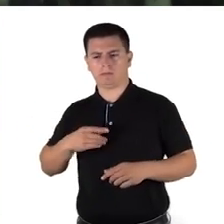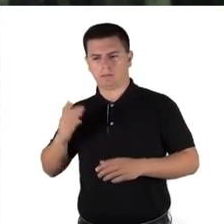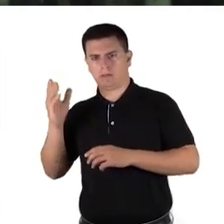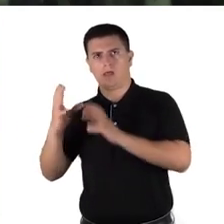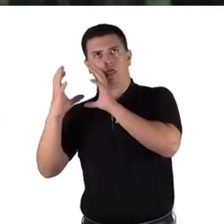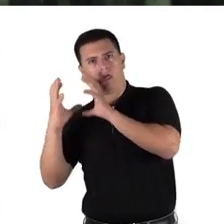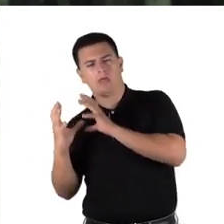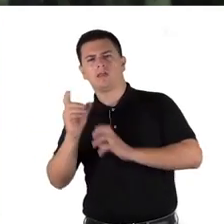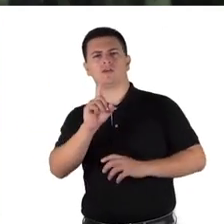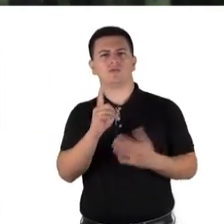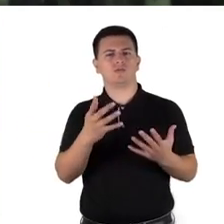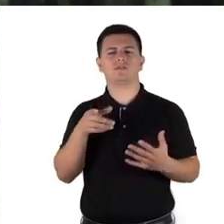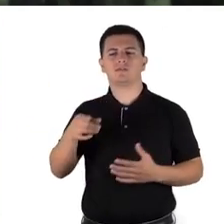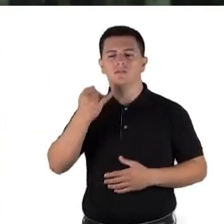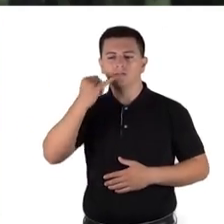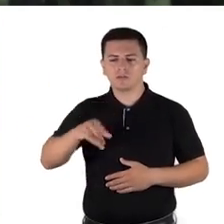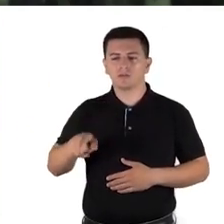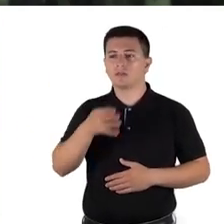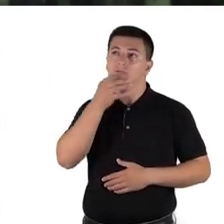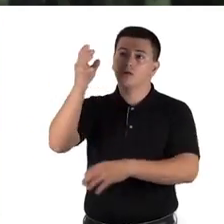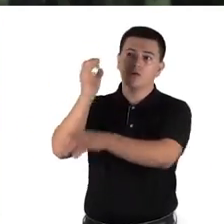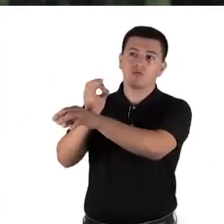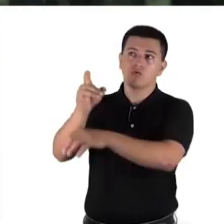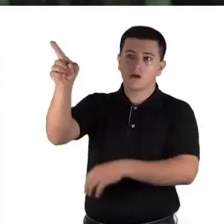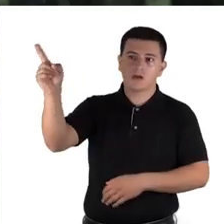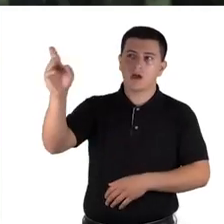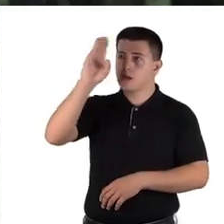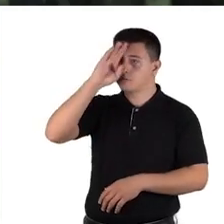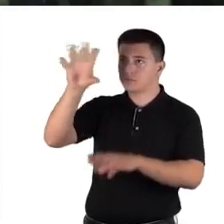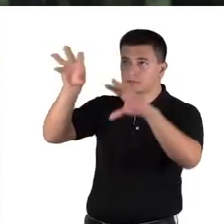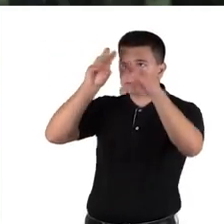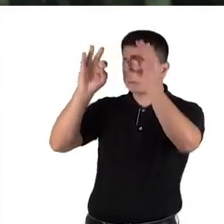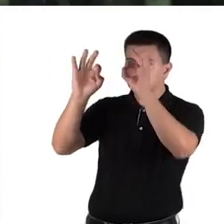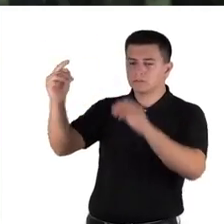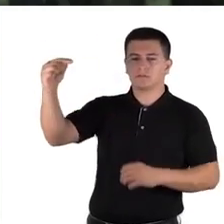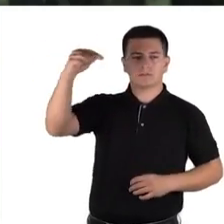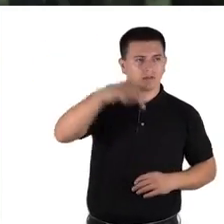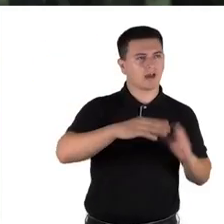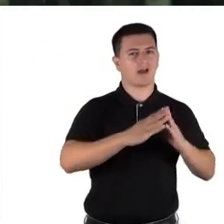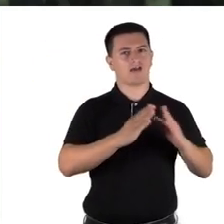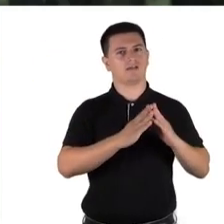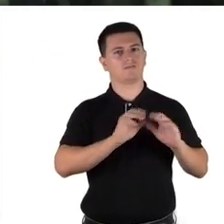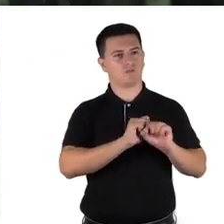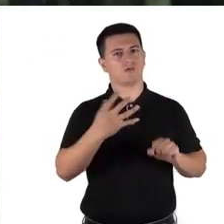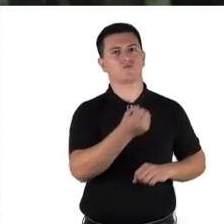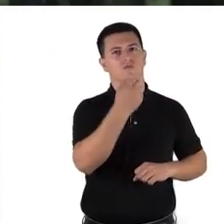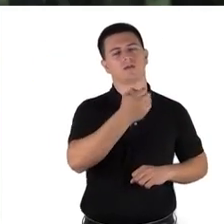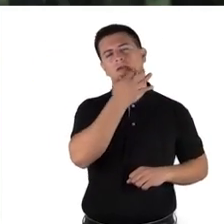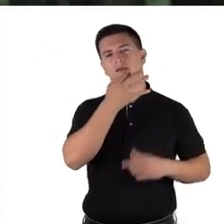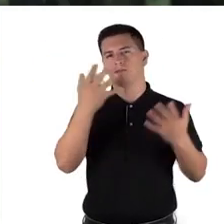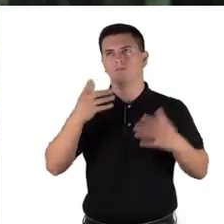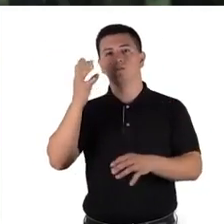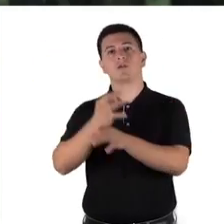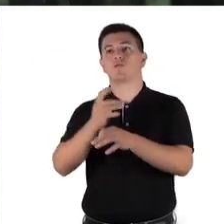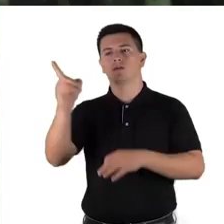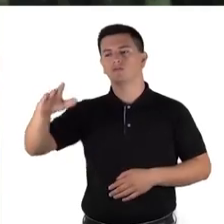practicar eso y podemos sobre todo darle ese significado y esa relevancia que haga que el niño, que lo que aprende en la escuela, pueda darle un